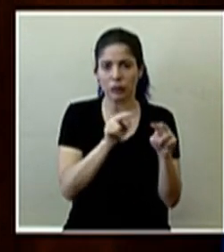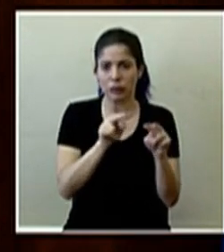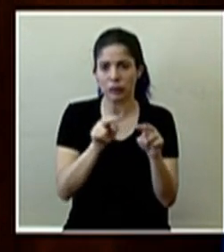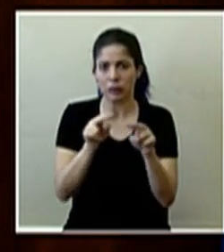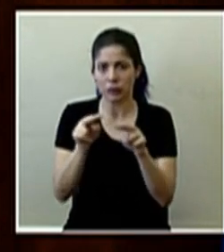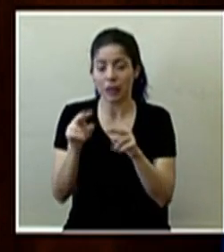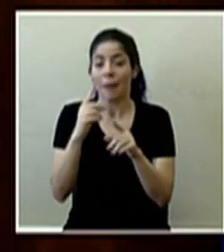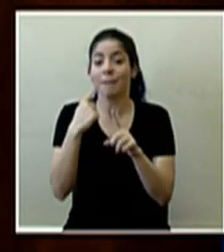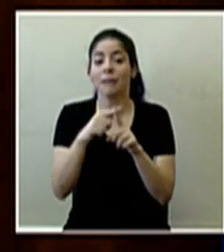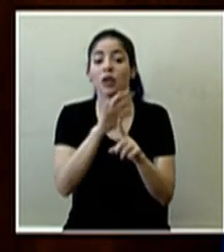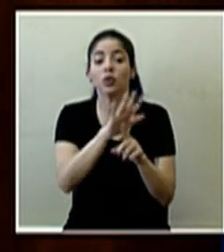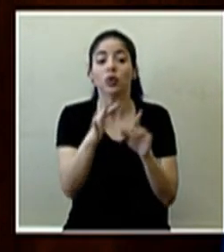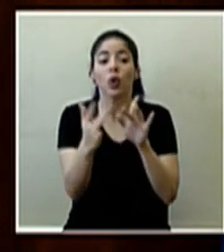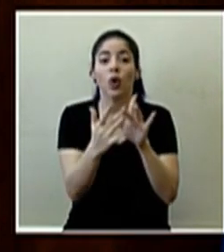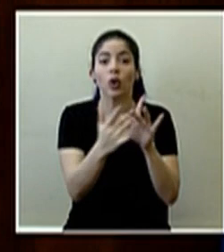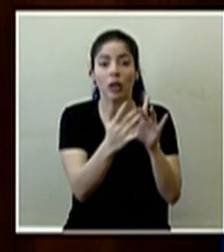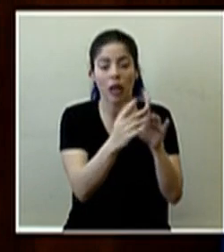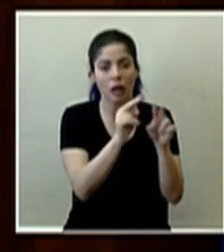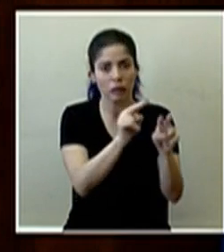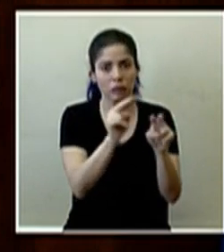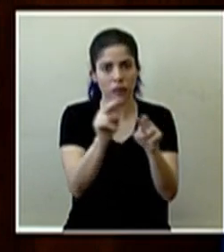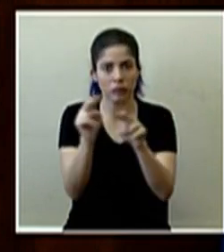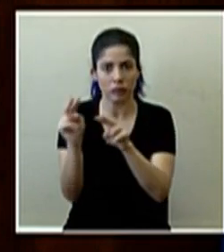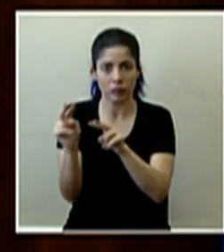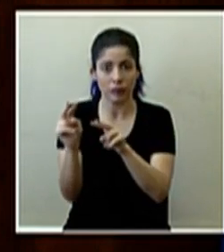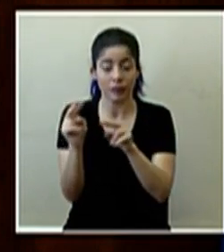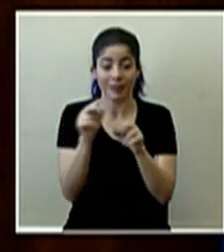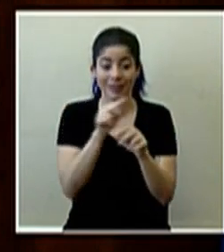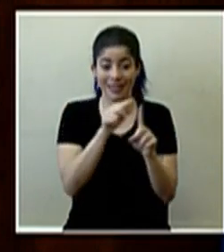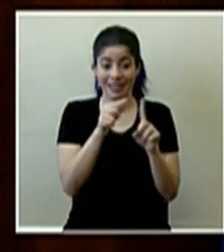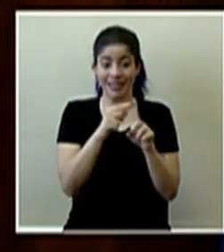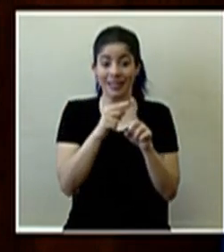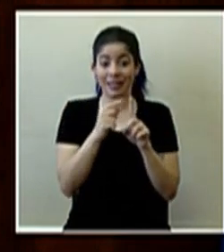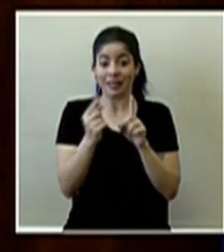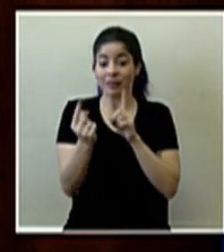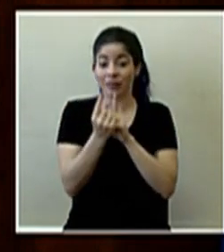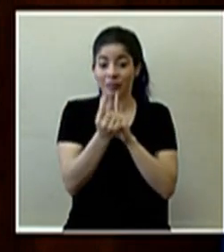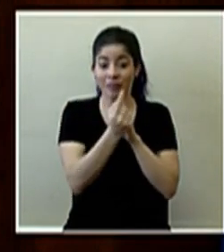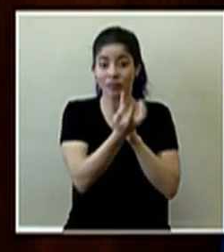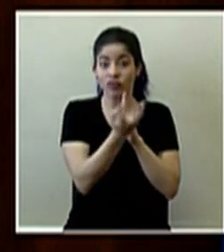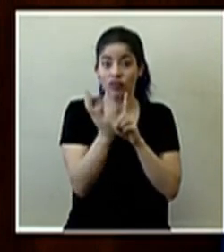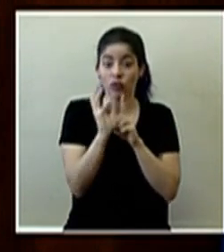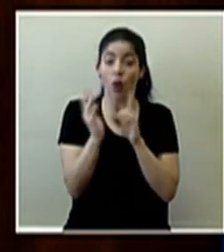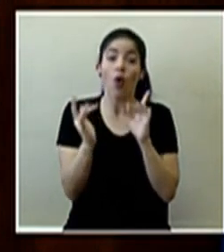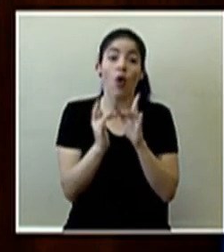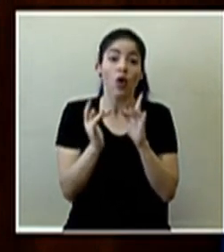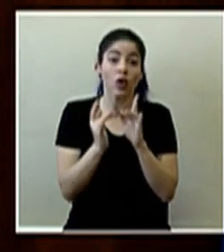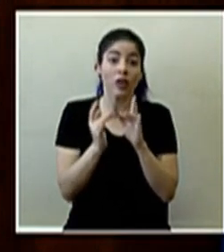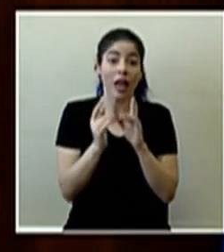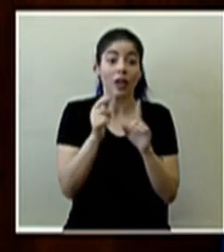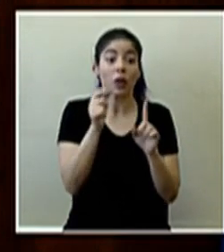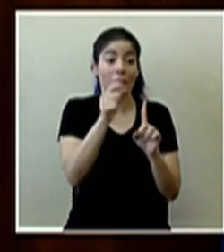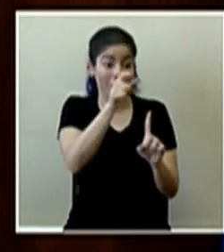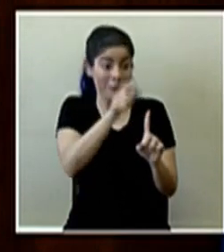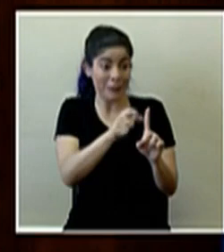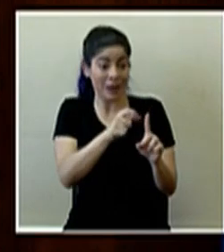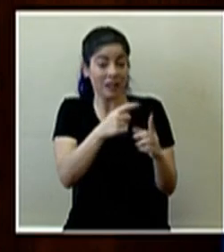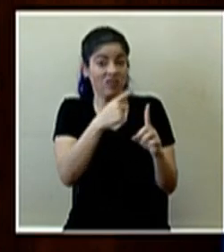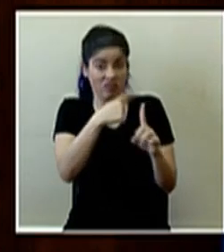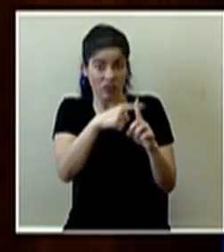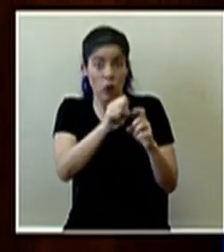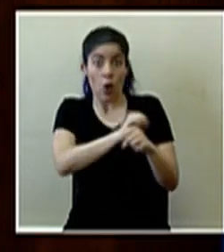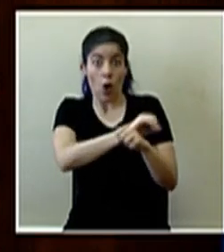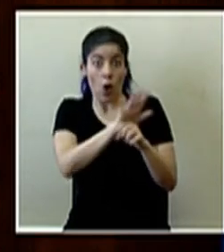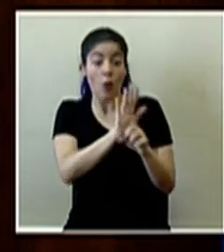todos los contactos. Los contactos cercanos a personas que han sido diagnosticadas